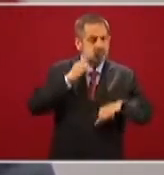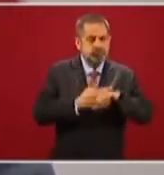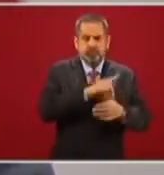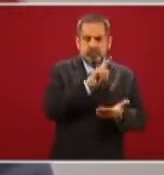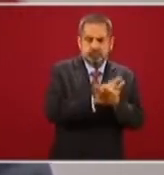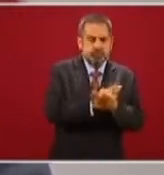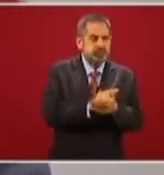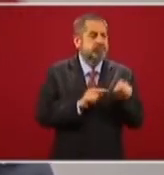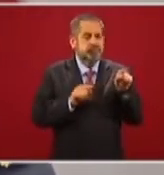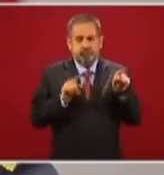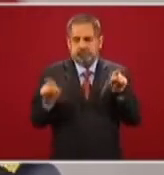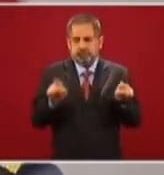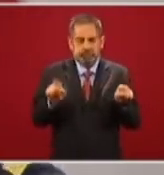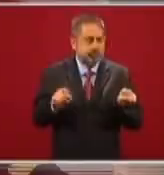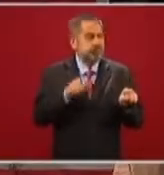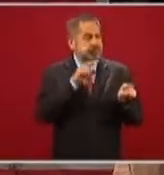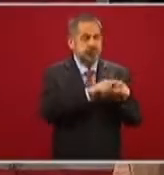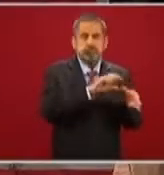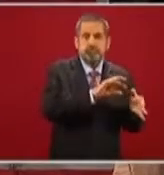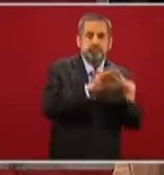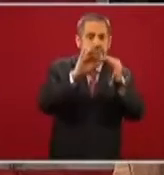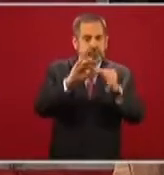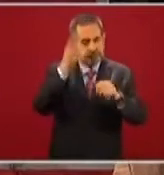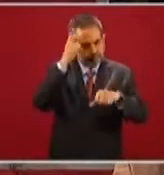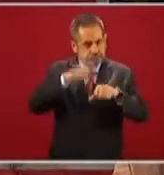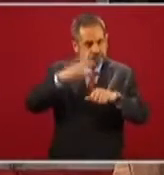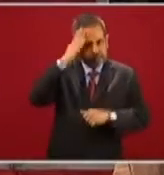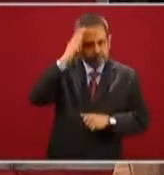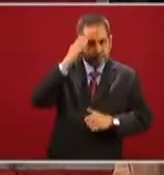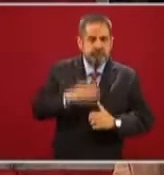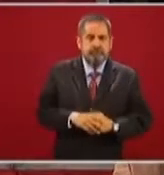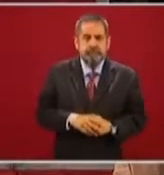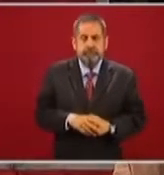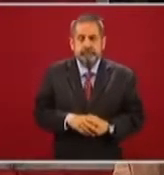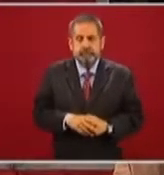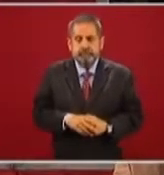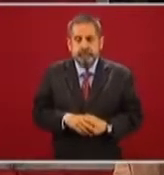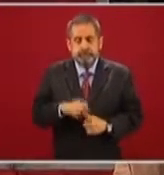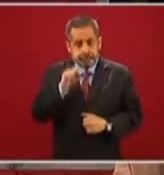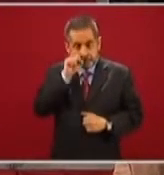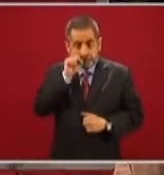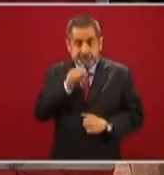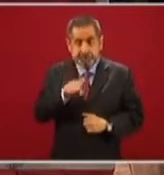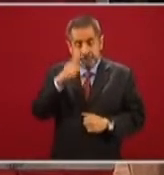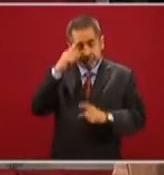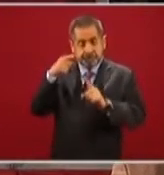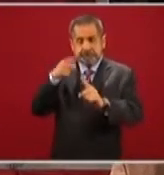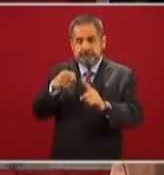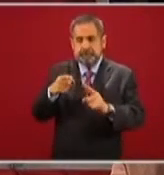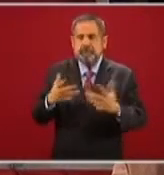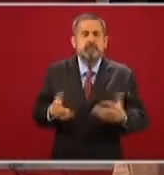dependencia será directa de la dirección general. Para este propósito se encuentran